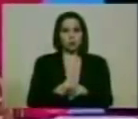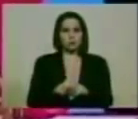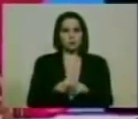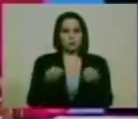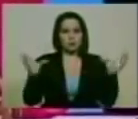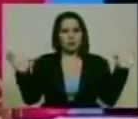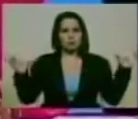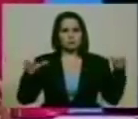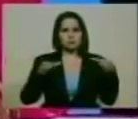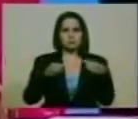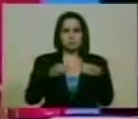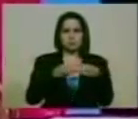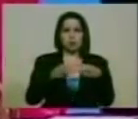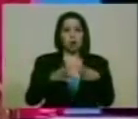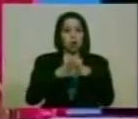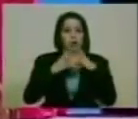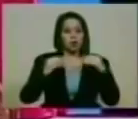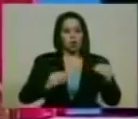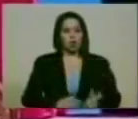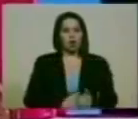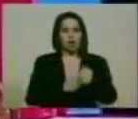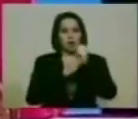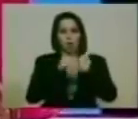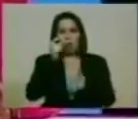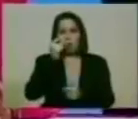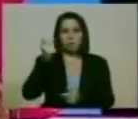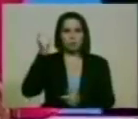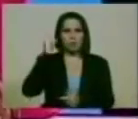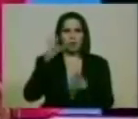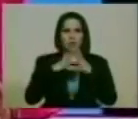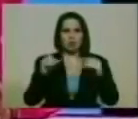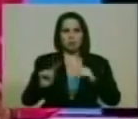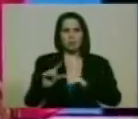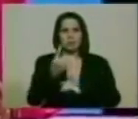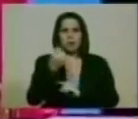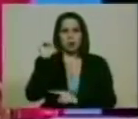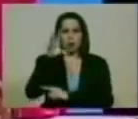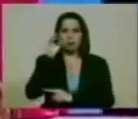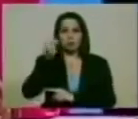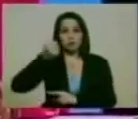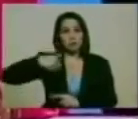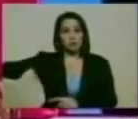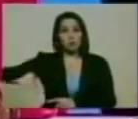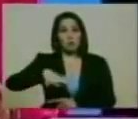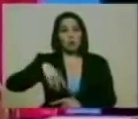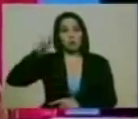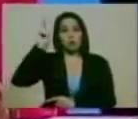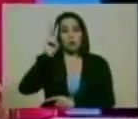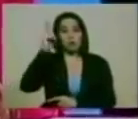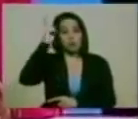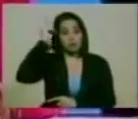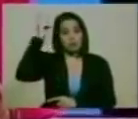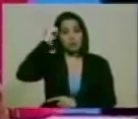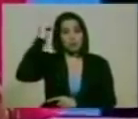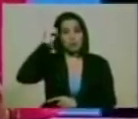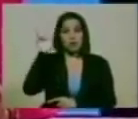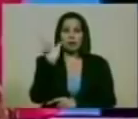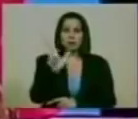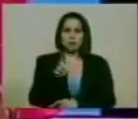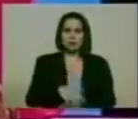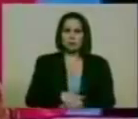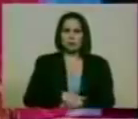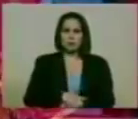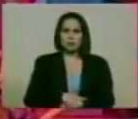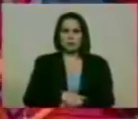congregados todos los delegados y delegadas de este primer Congreso de Pueblos Indígenas del Partido Socialista Unido de Venezuela. Luego de hacer